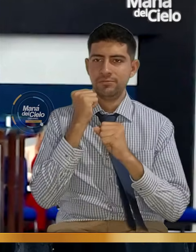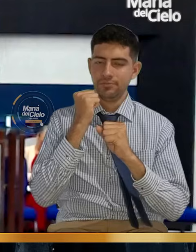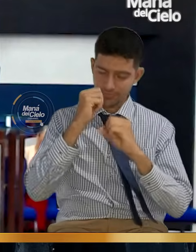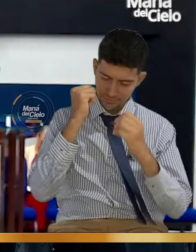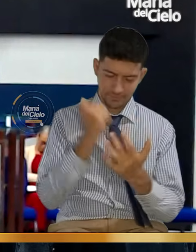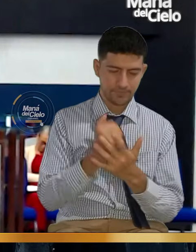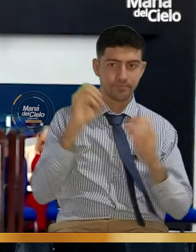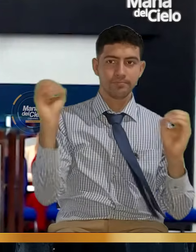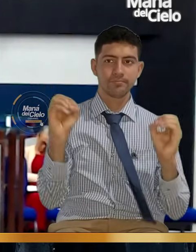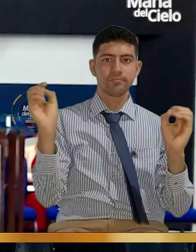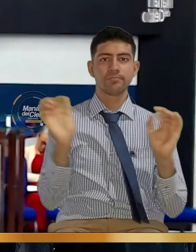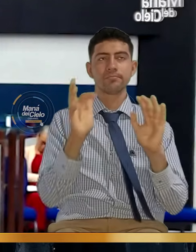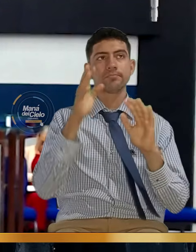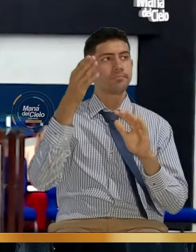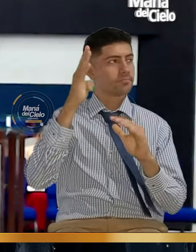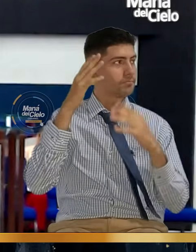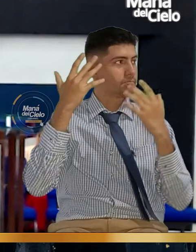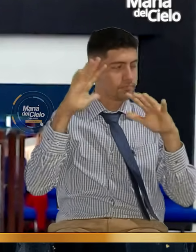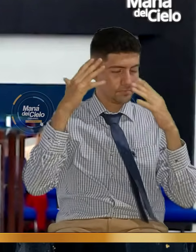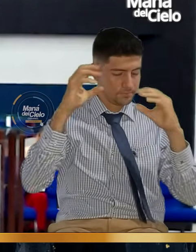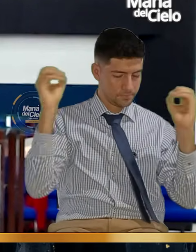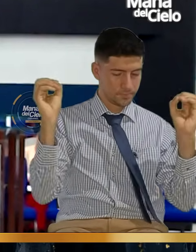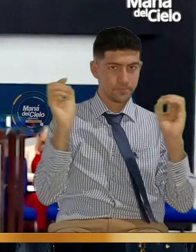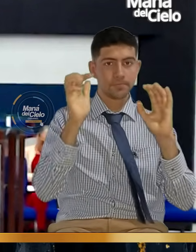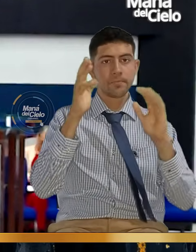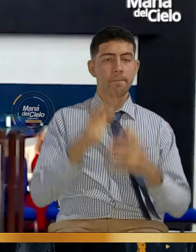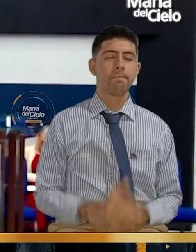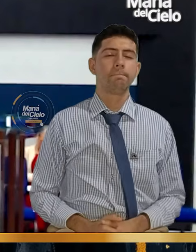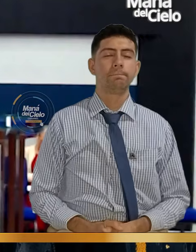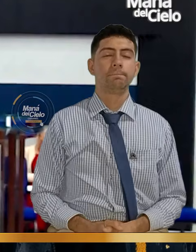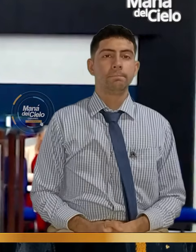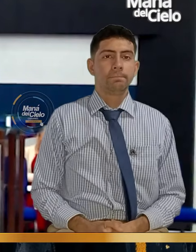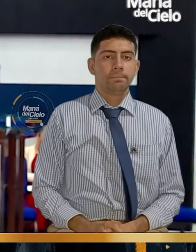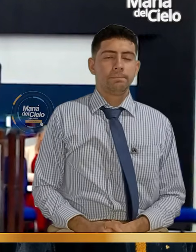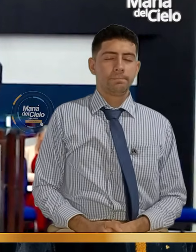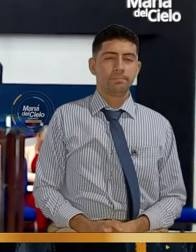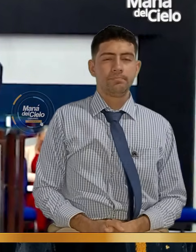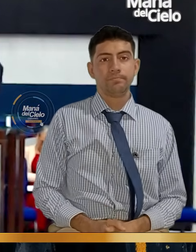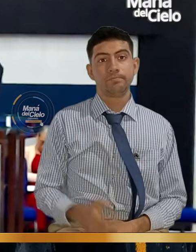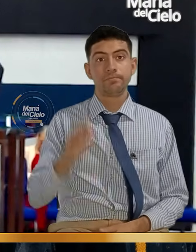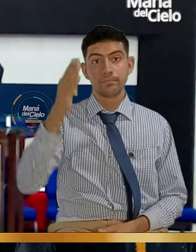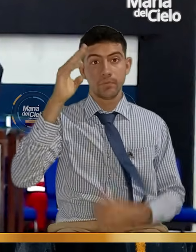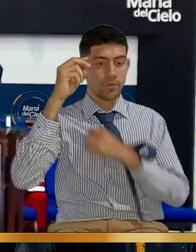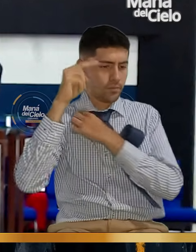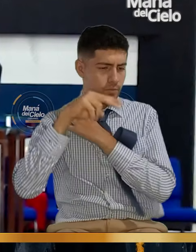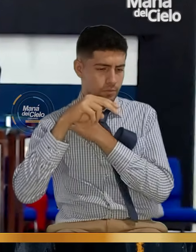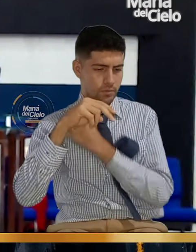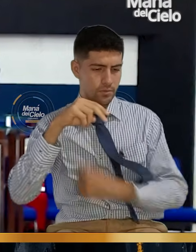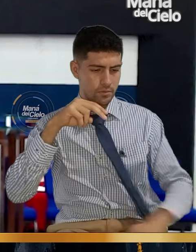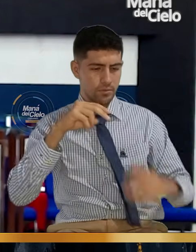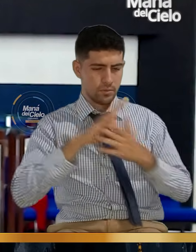se entendía con el otro y le tocó a todo el mundo irse cada uno para su lado según se entendían. Y